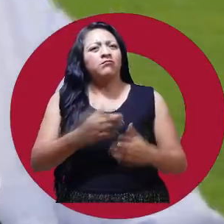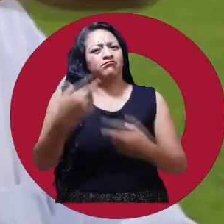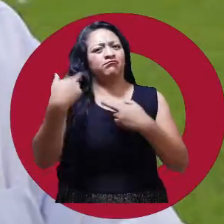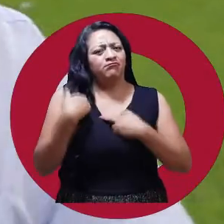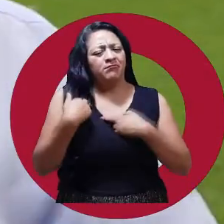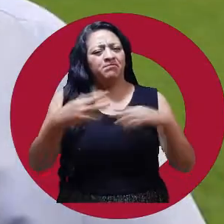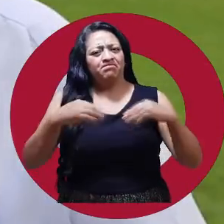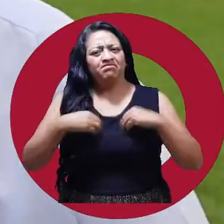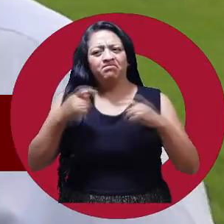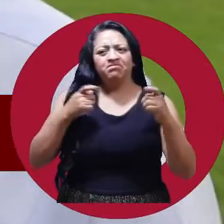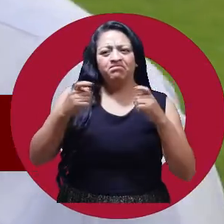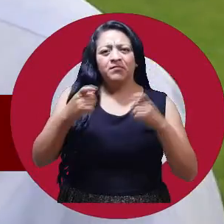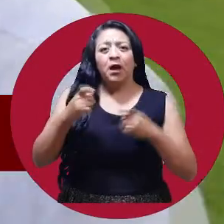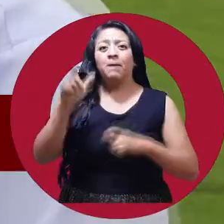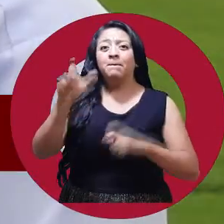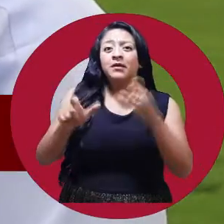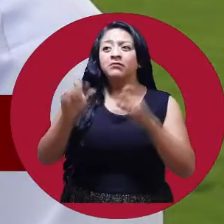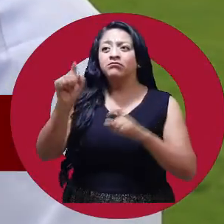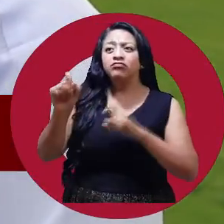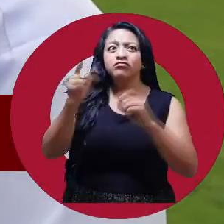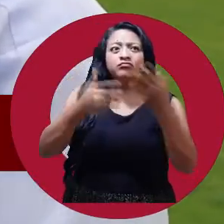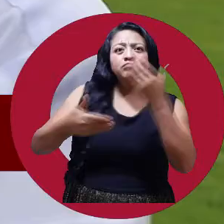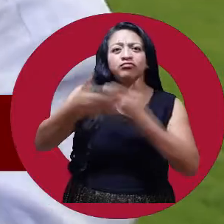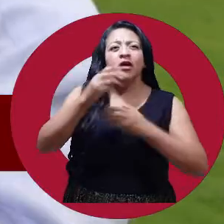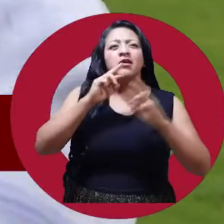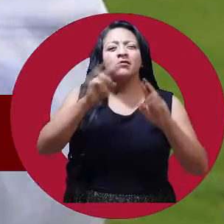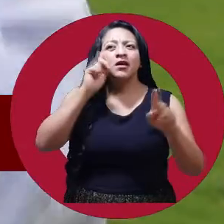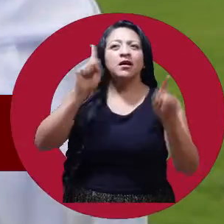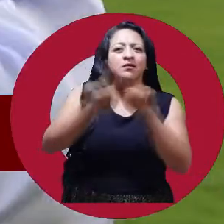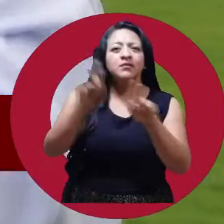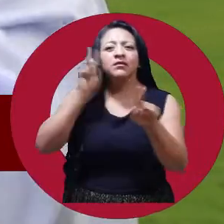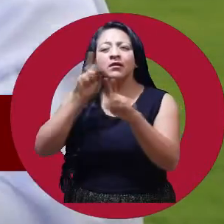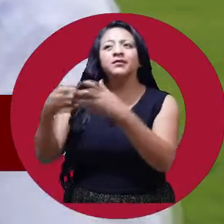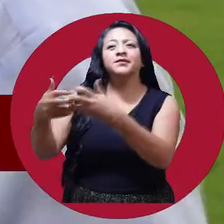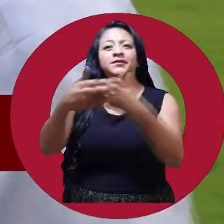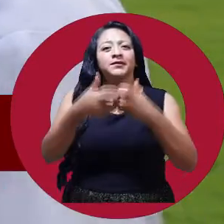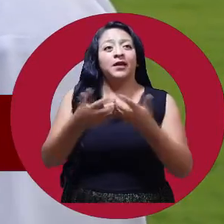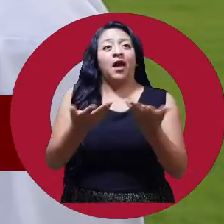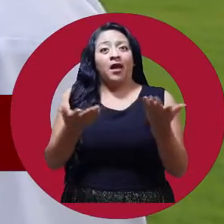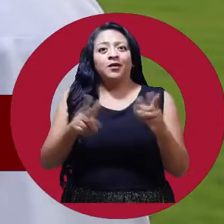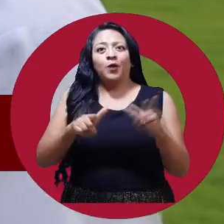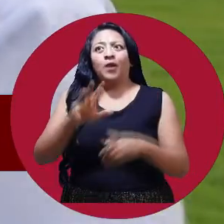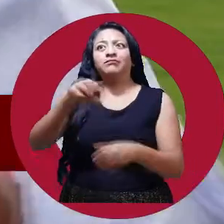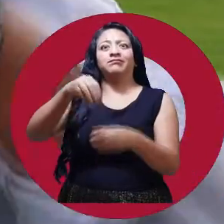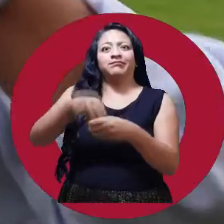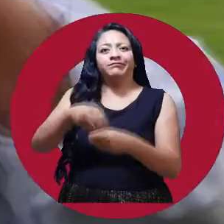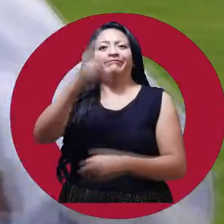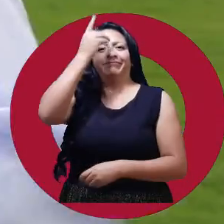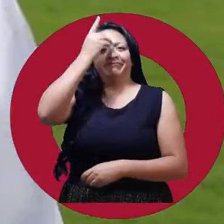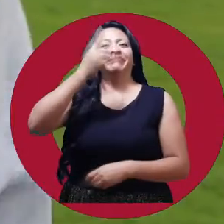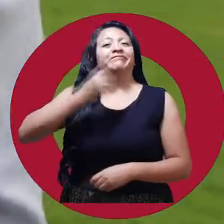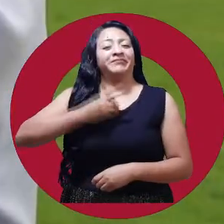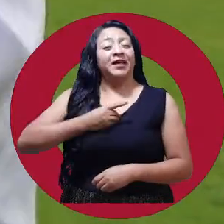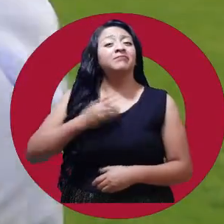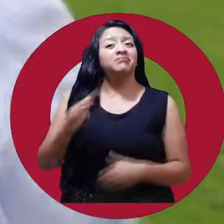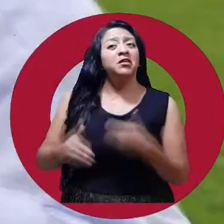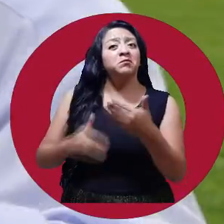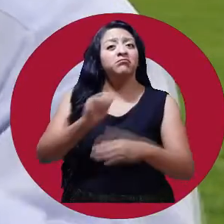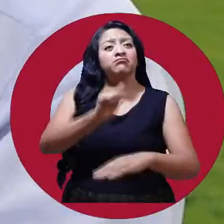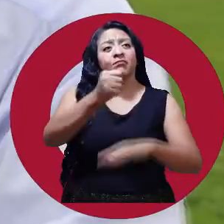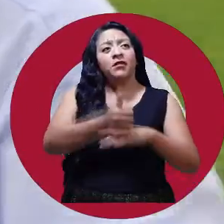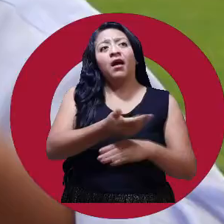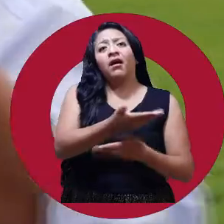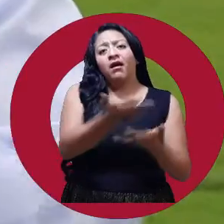realmente consultado con toda la gente, ¿no es cierto? Esto es lo que Agato quiere hacer. Y después sí que el